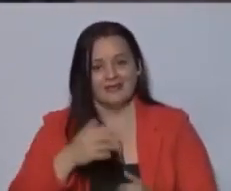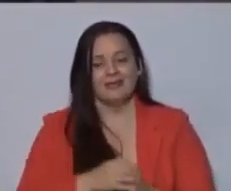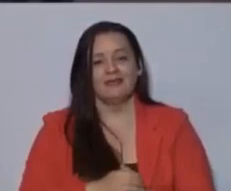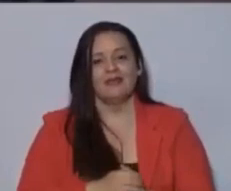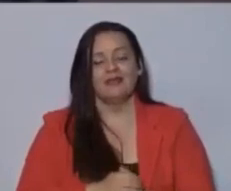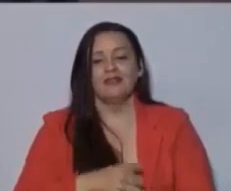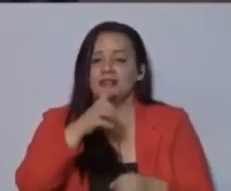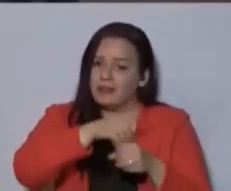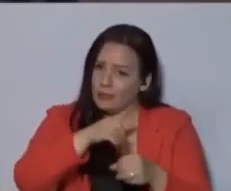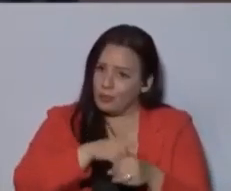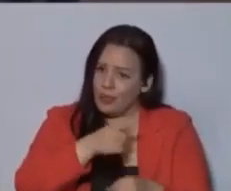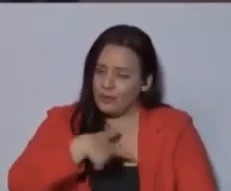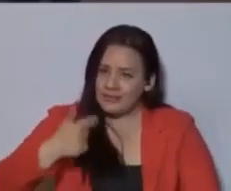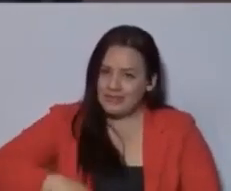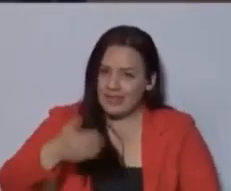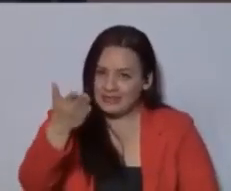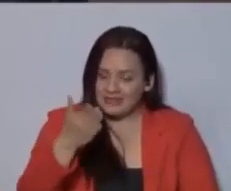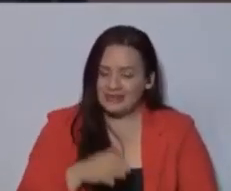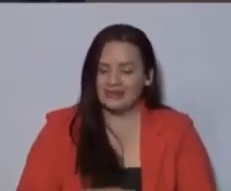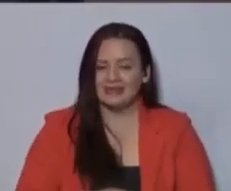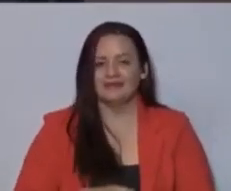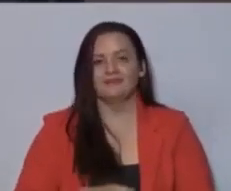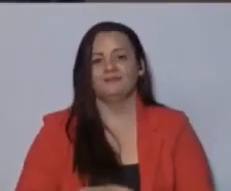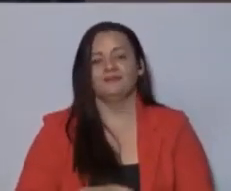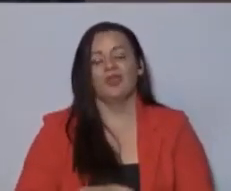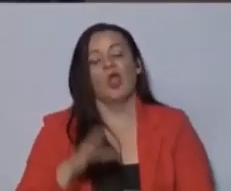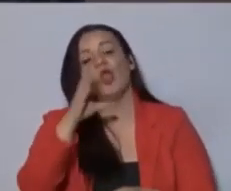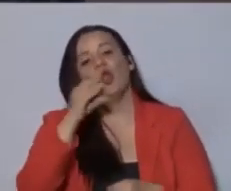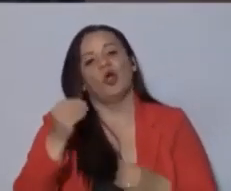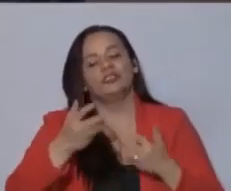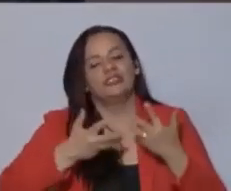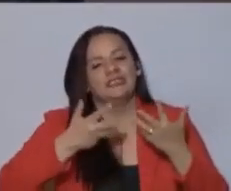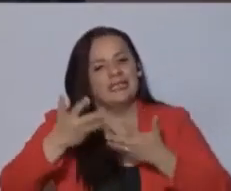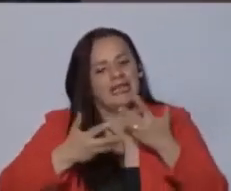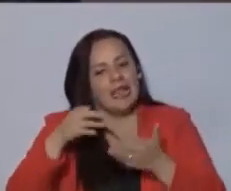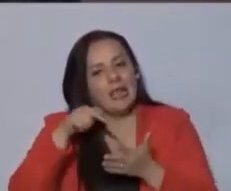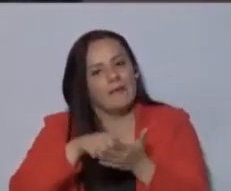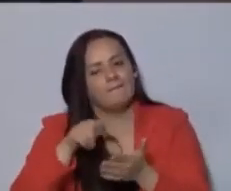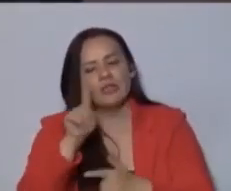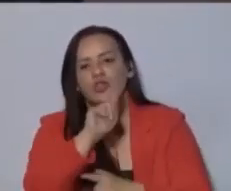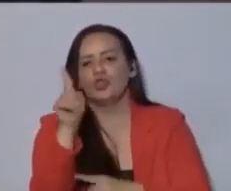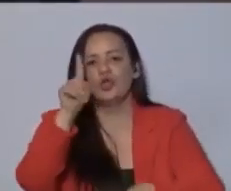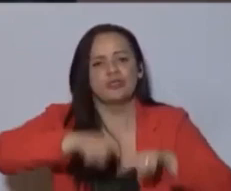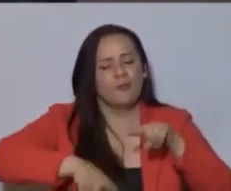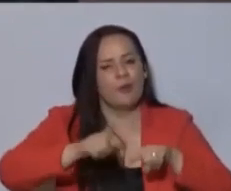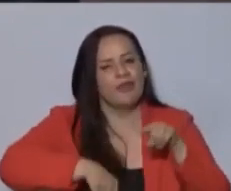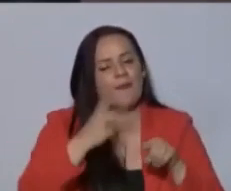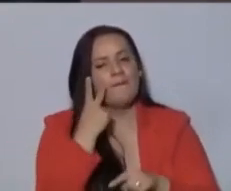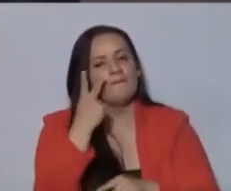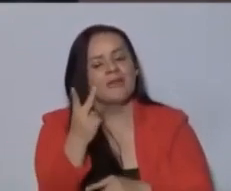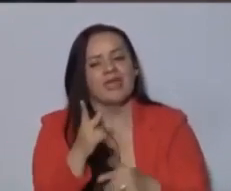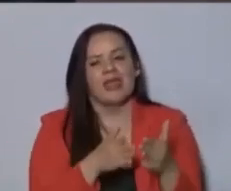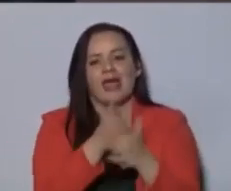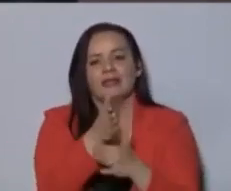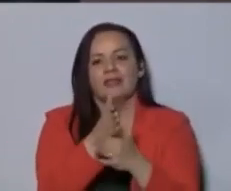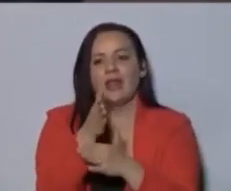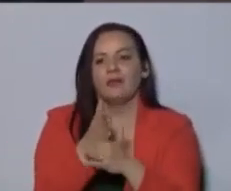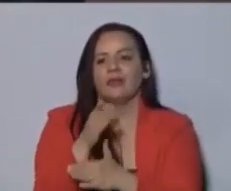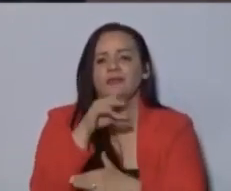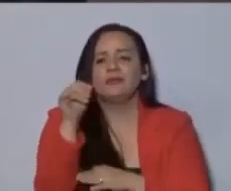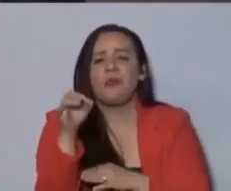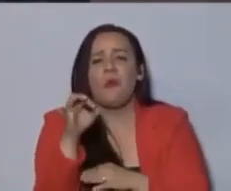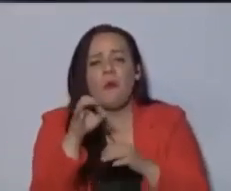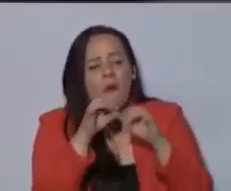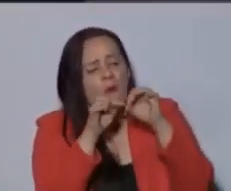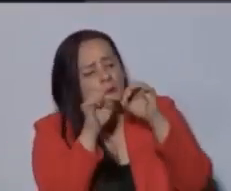Entonces, diputado presidente, los dilemas no se pueden ver a través de un huequito